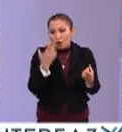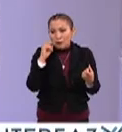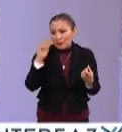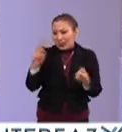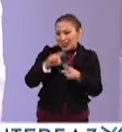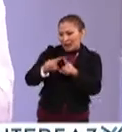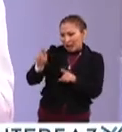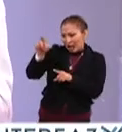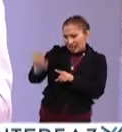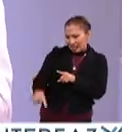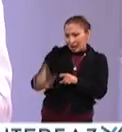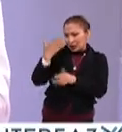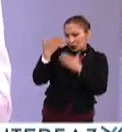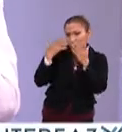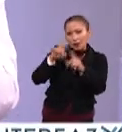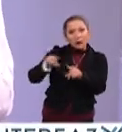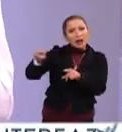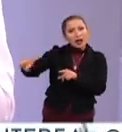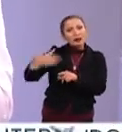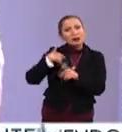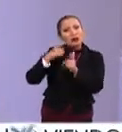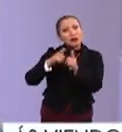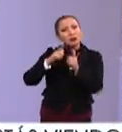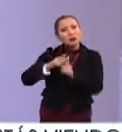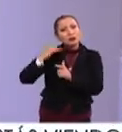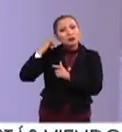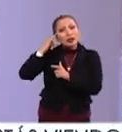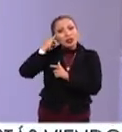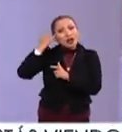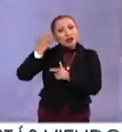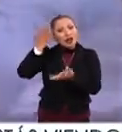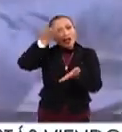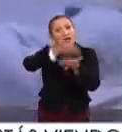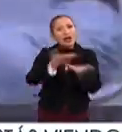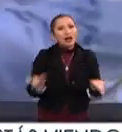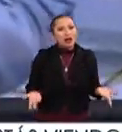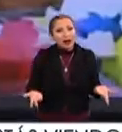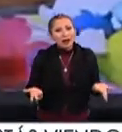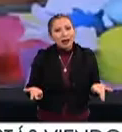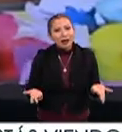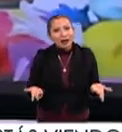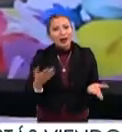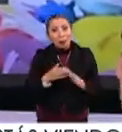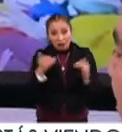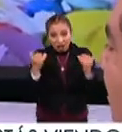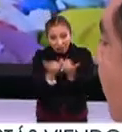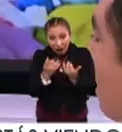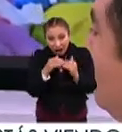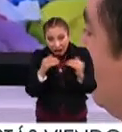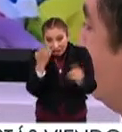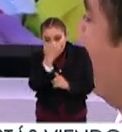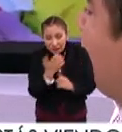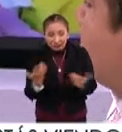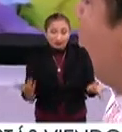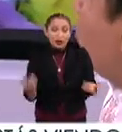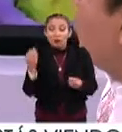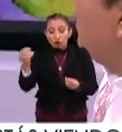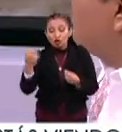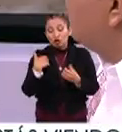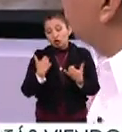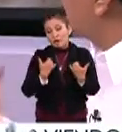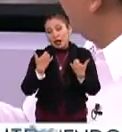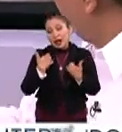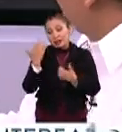las diferencias de formación de los actores que quieren incorporarse. Entonces, honestamente lo que sucede es que muchos jóvenes de